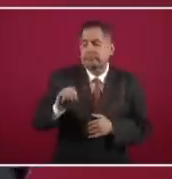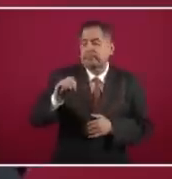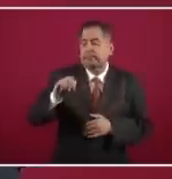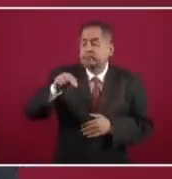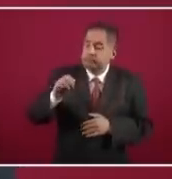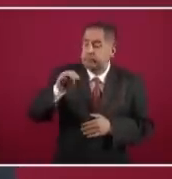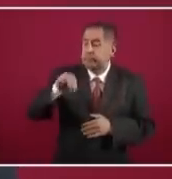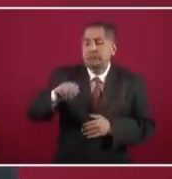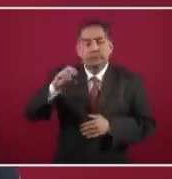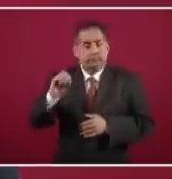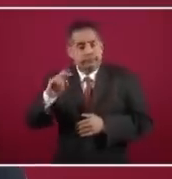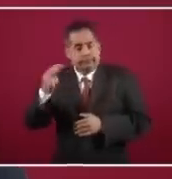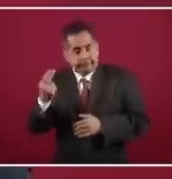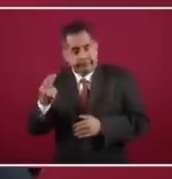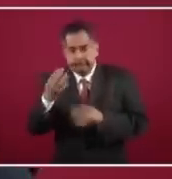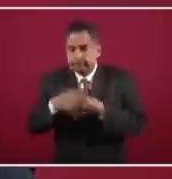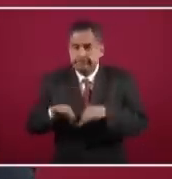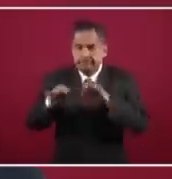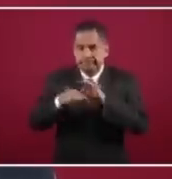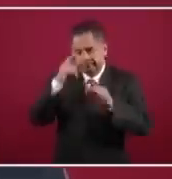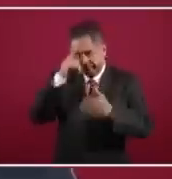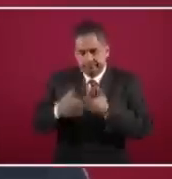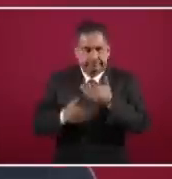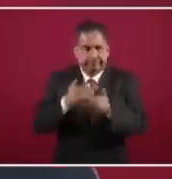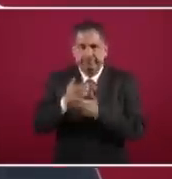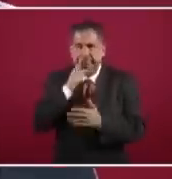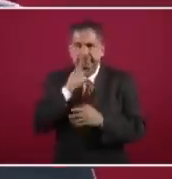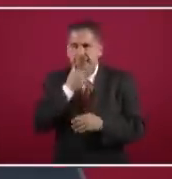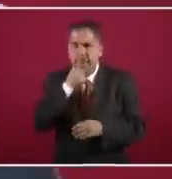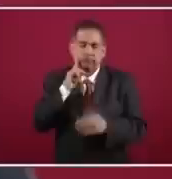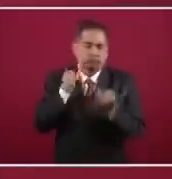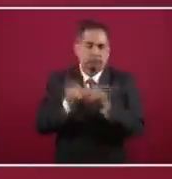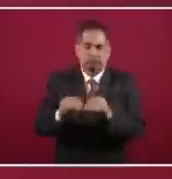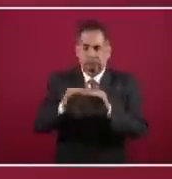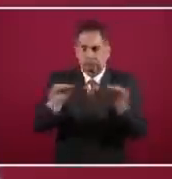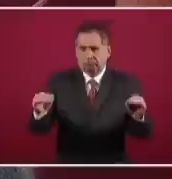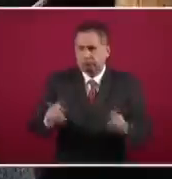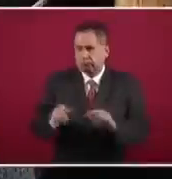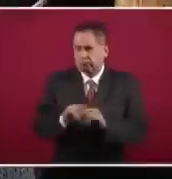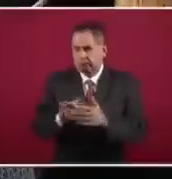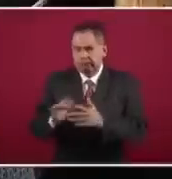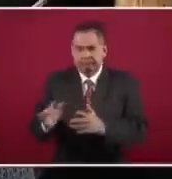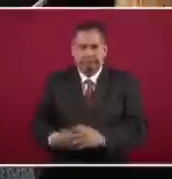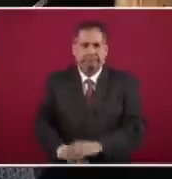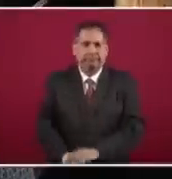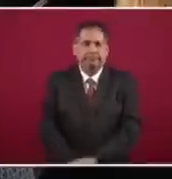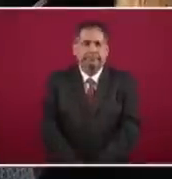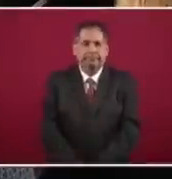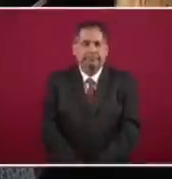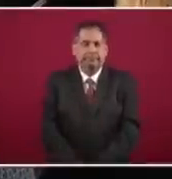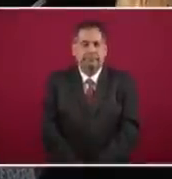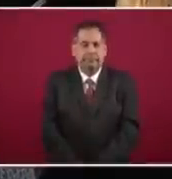norma importantísima para poder avanzar en la igualdad en los centros de trabajo. Gracias.